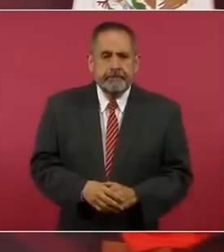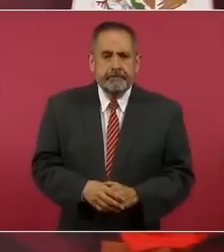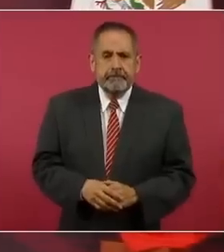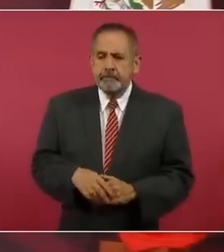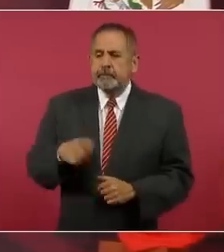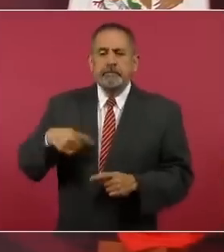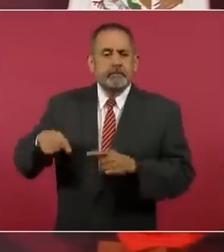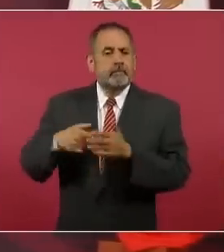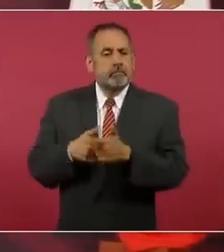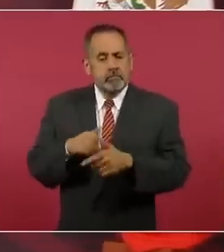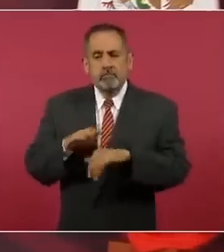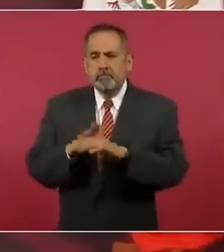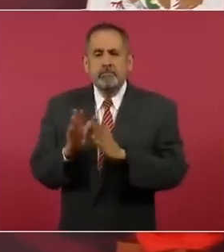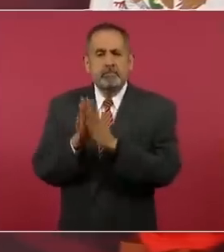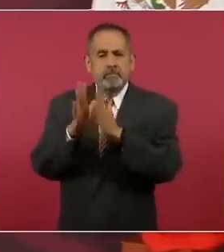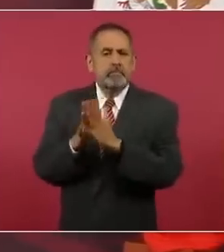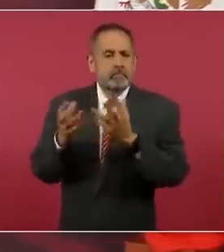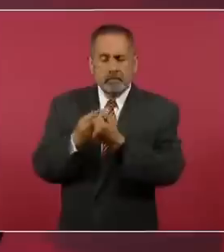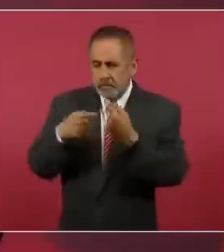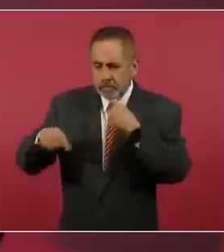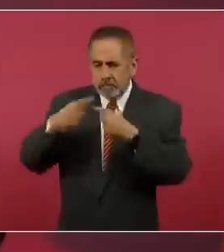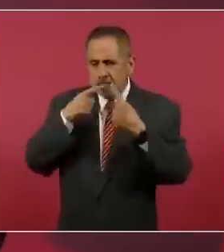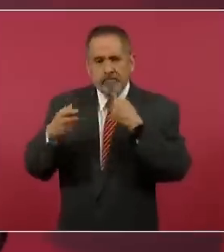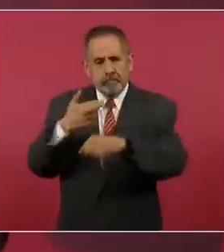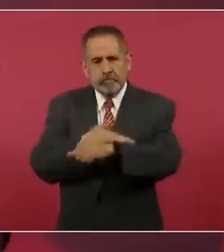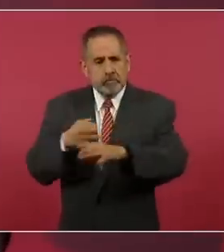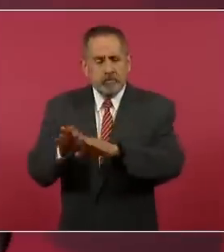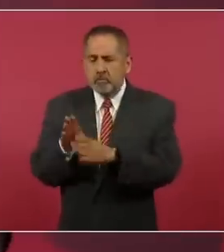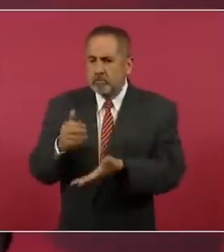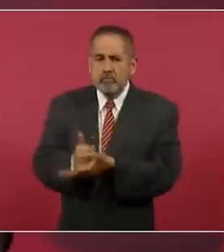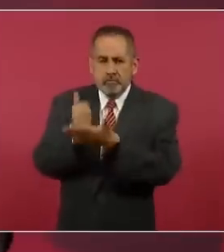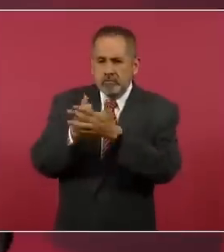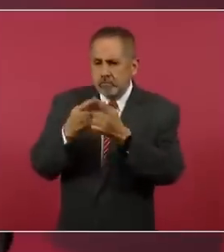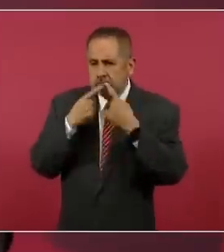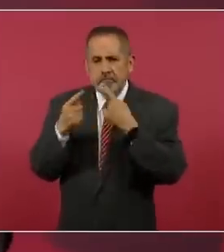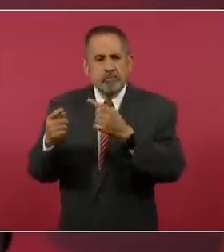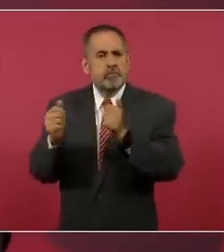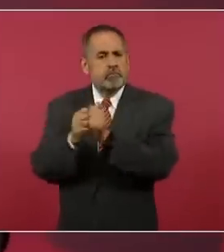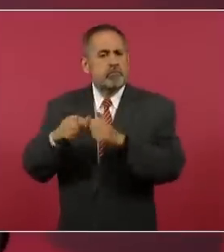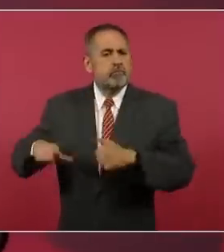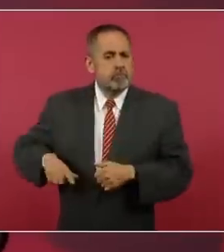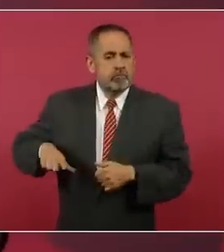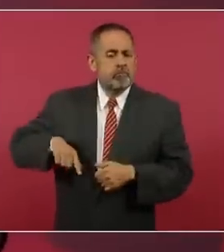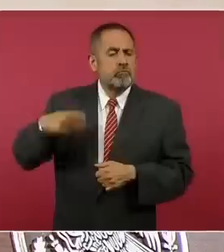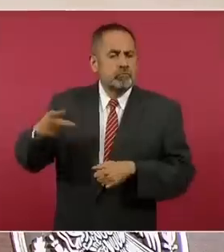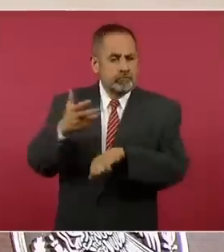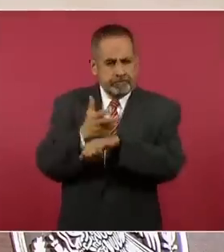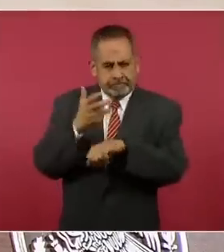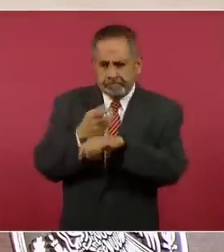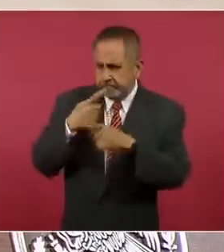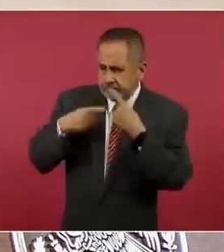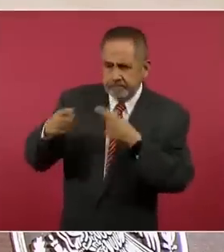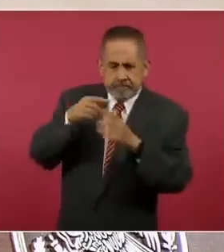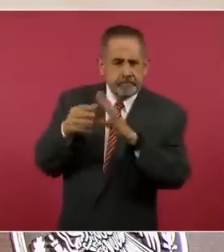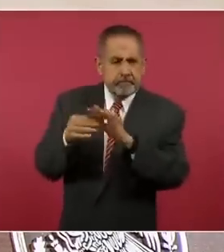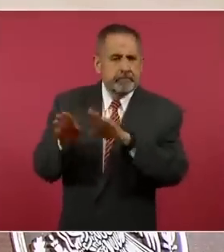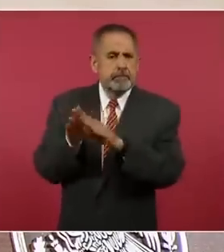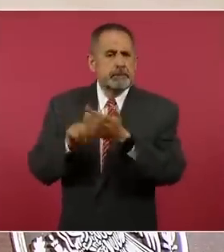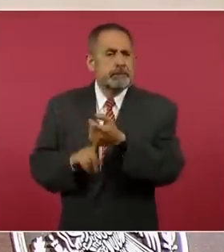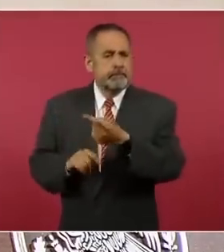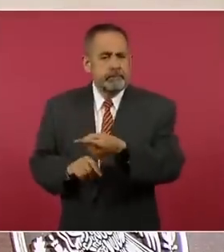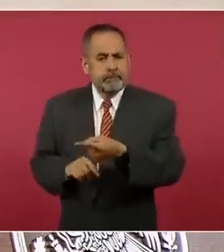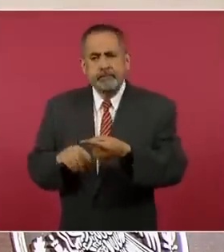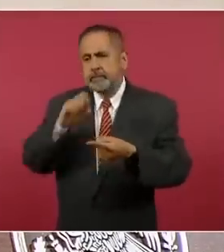y participando en este plan, ayudando al gobierno de Estados Unidos